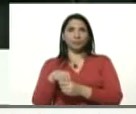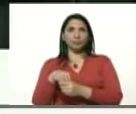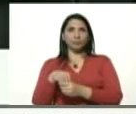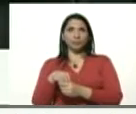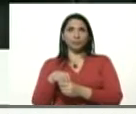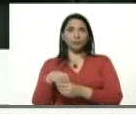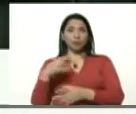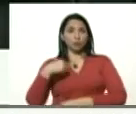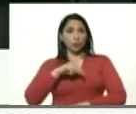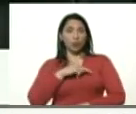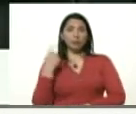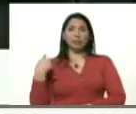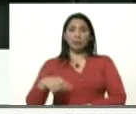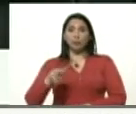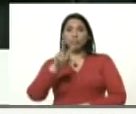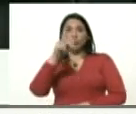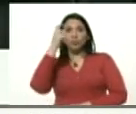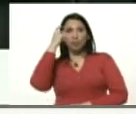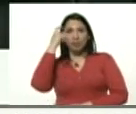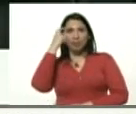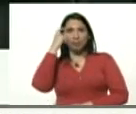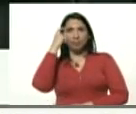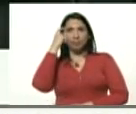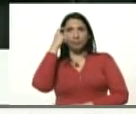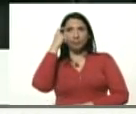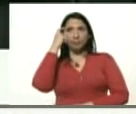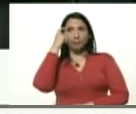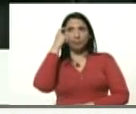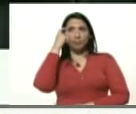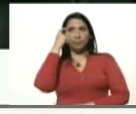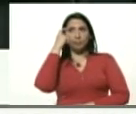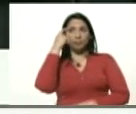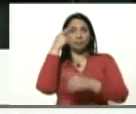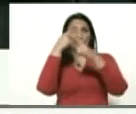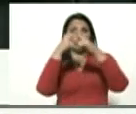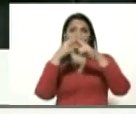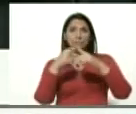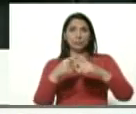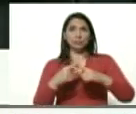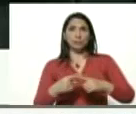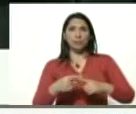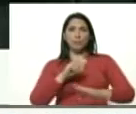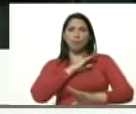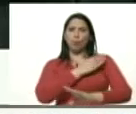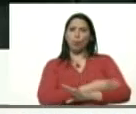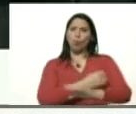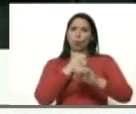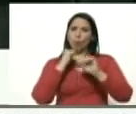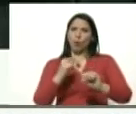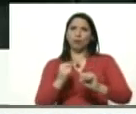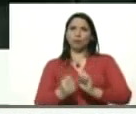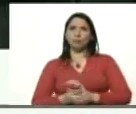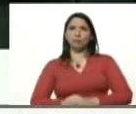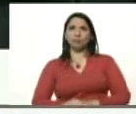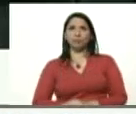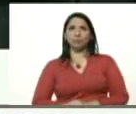Hemos tenido dos días con cifras duras.